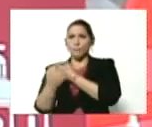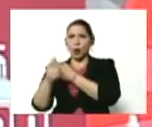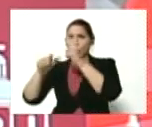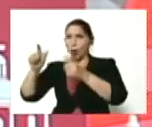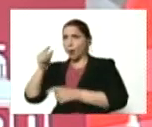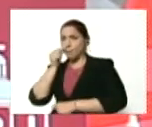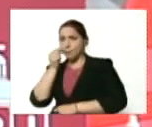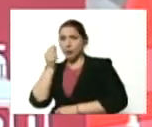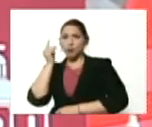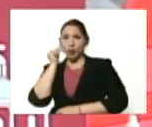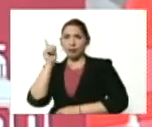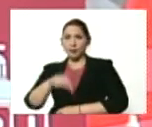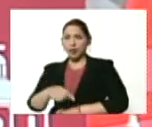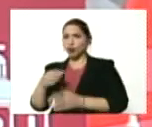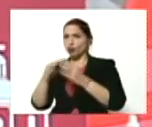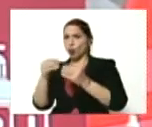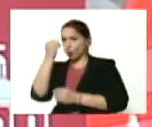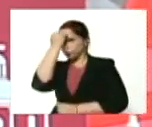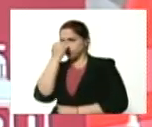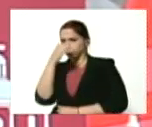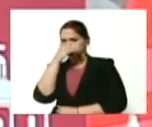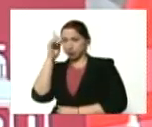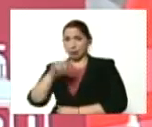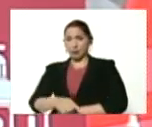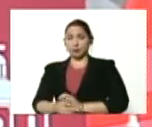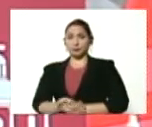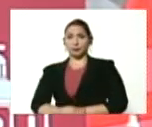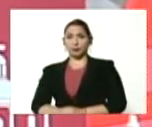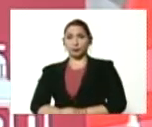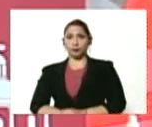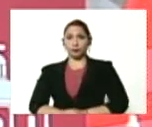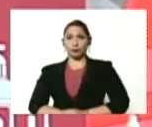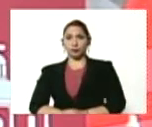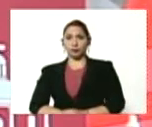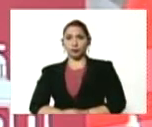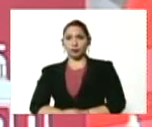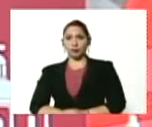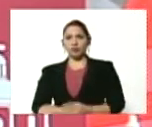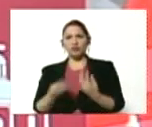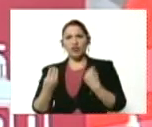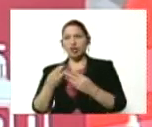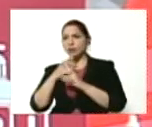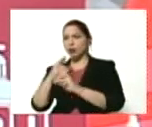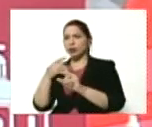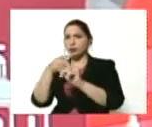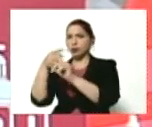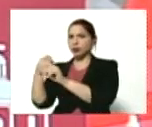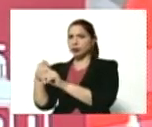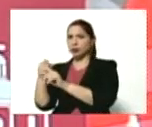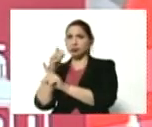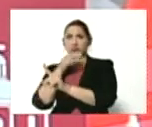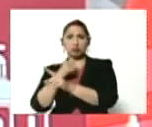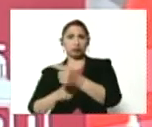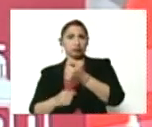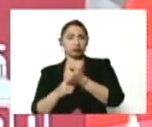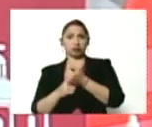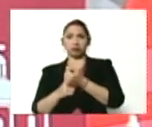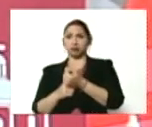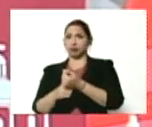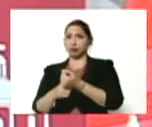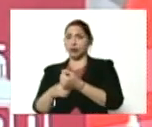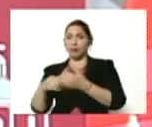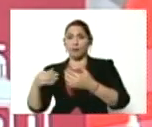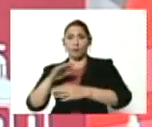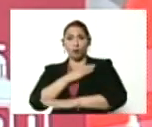todos estos homicidas, y por supuesto, cómo iba a dar una respuesta positiva de colaboración entre fuerzas de